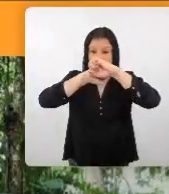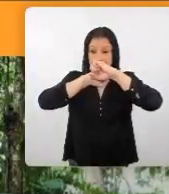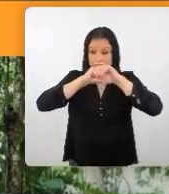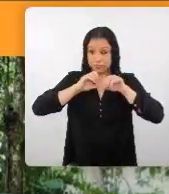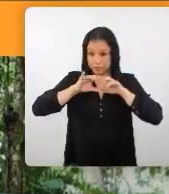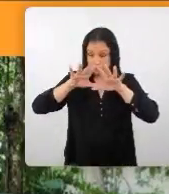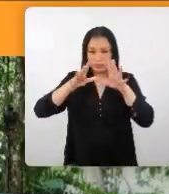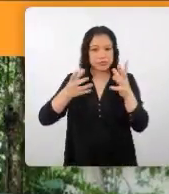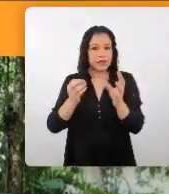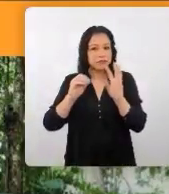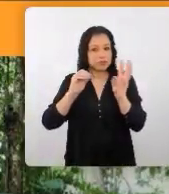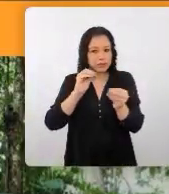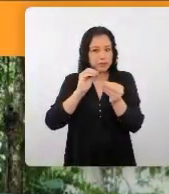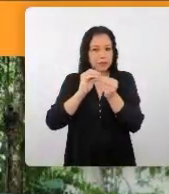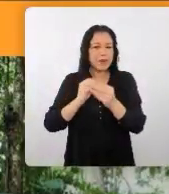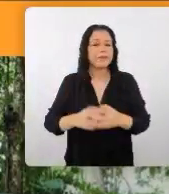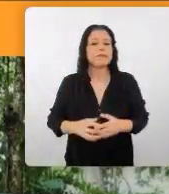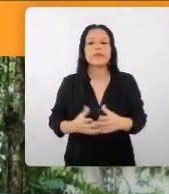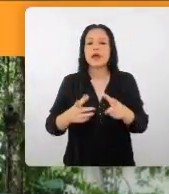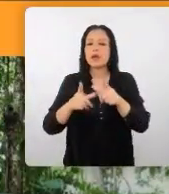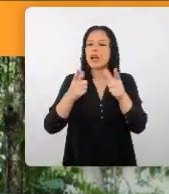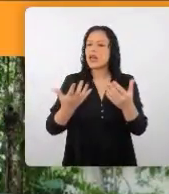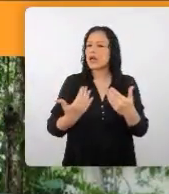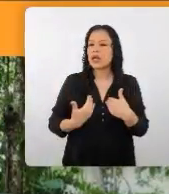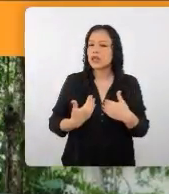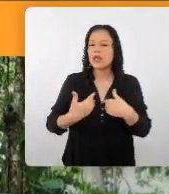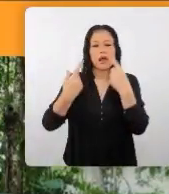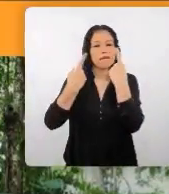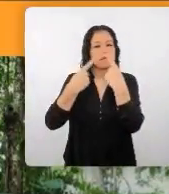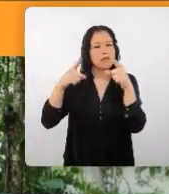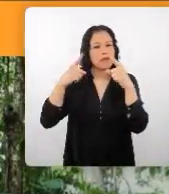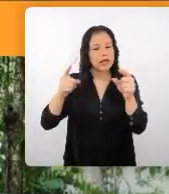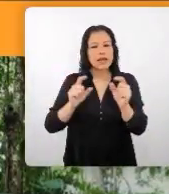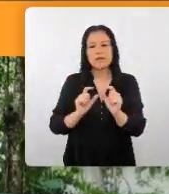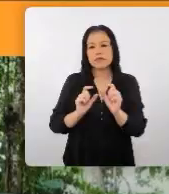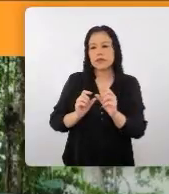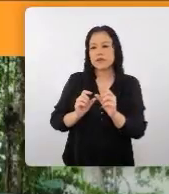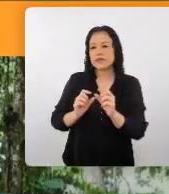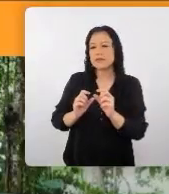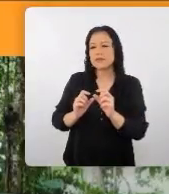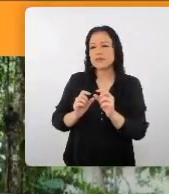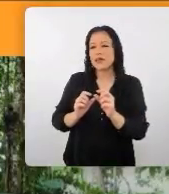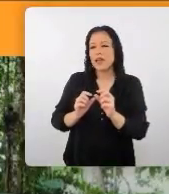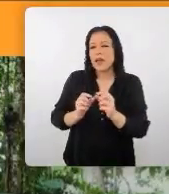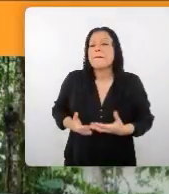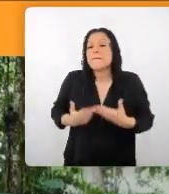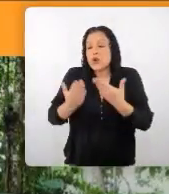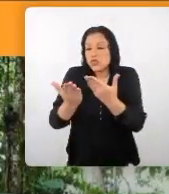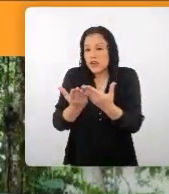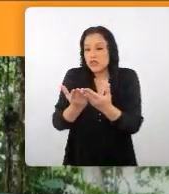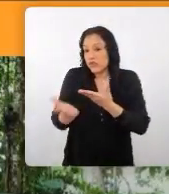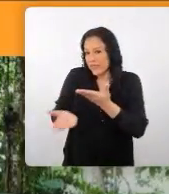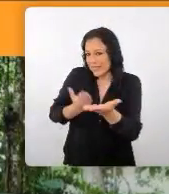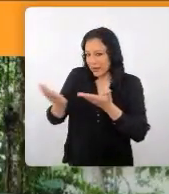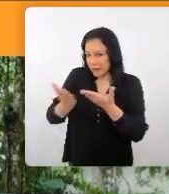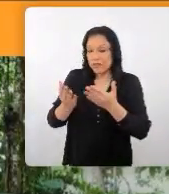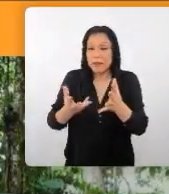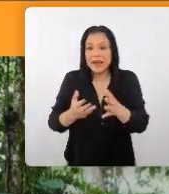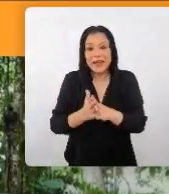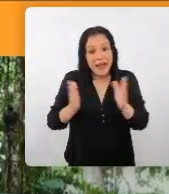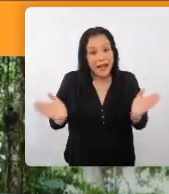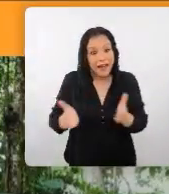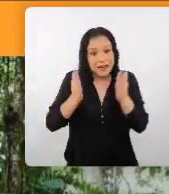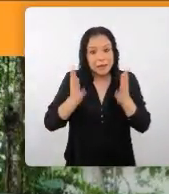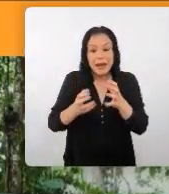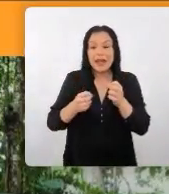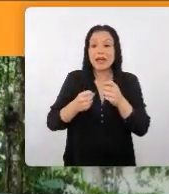acompañada de un micrositio que cuenta con diferentes paquetes de viaje justamente para incentivar la reserva